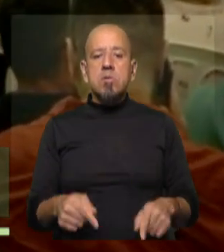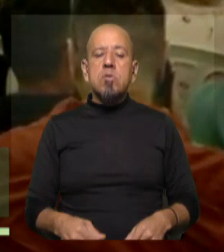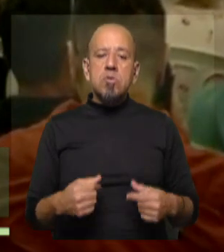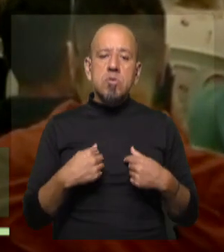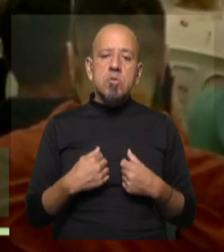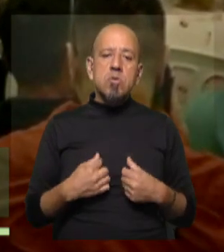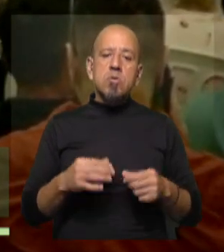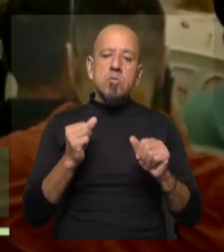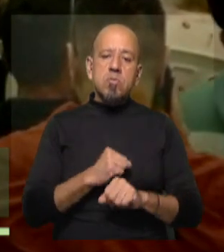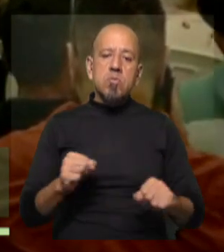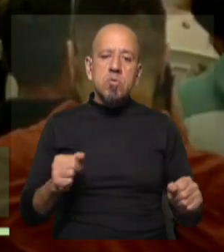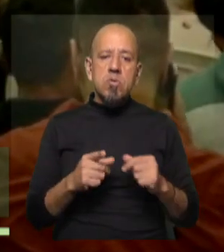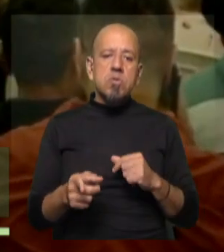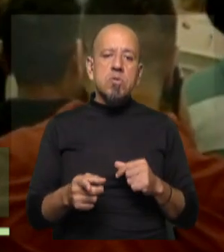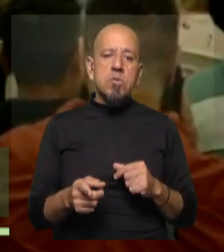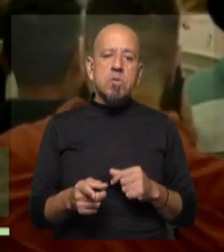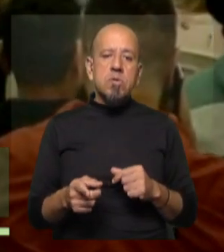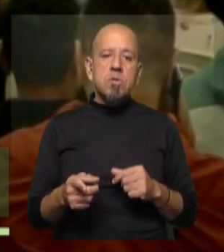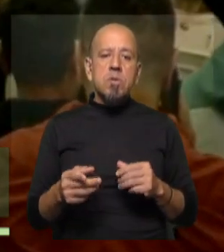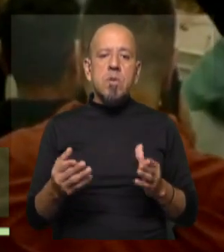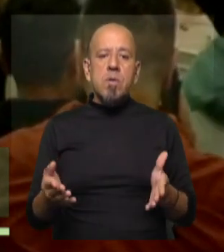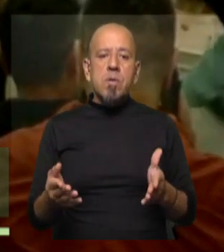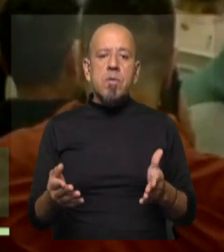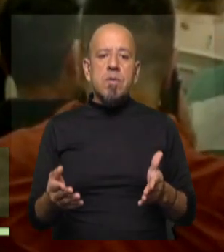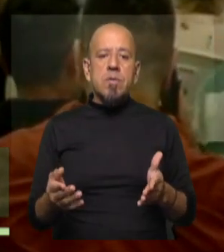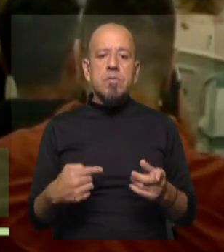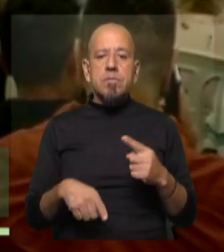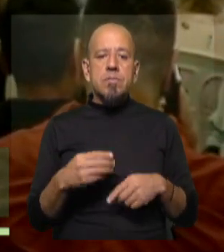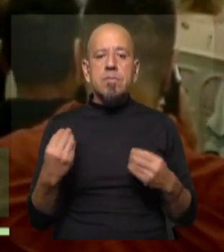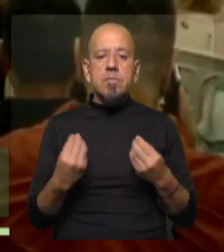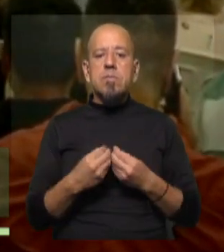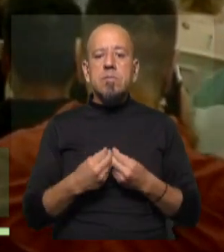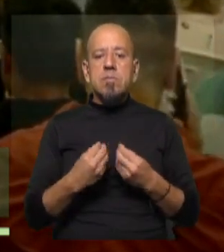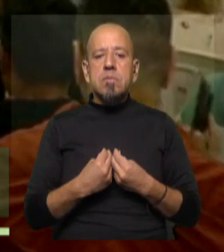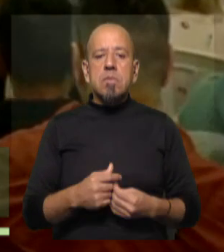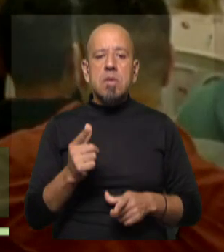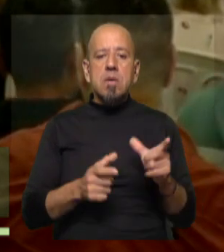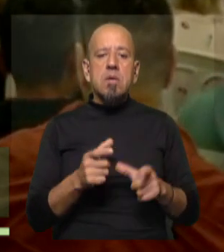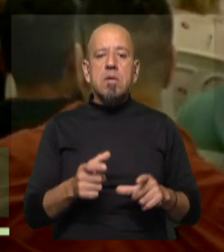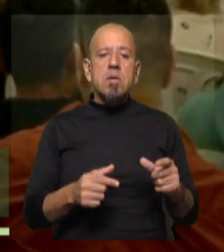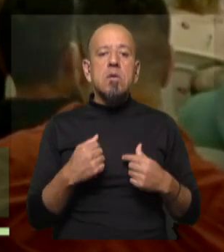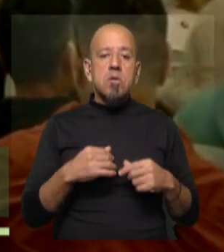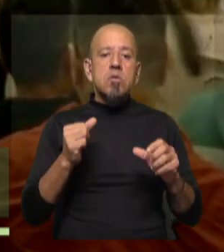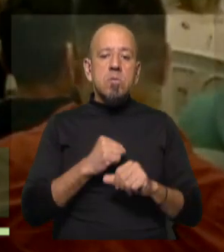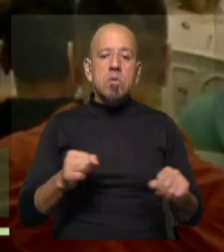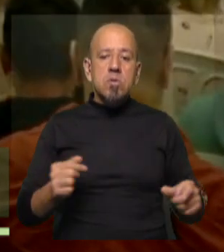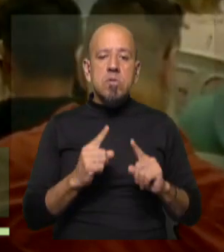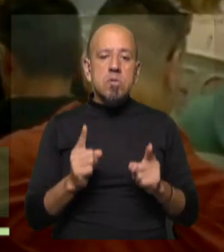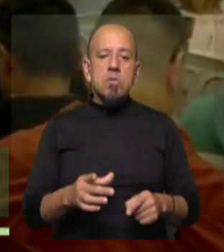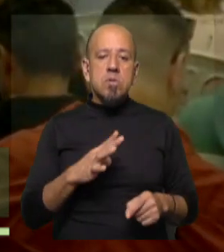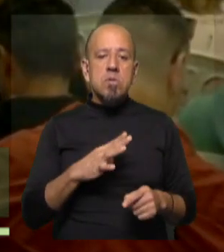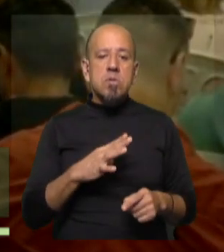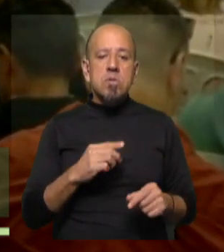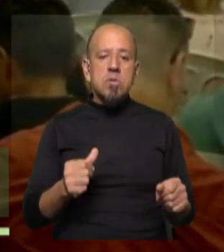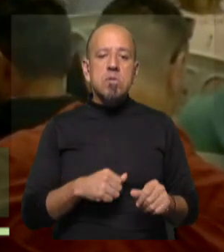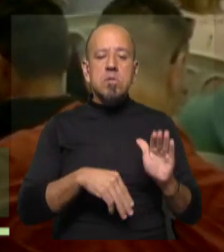un disparador, fue un provocador, fue un motivador de mucha gente que vino a decir, yo también puedo. Y sacan sus listas, todos